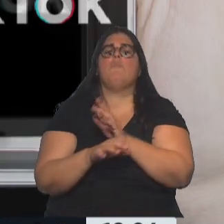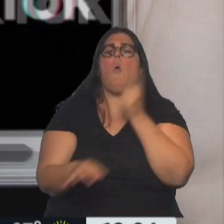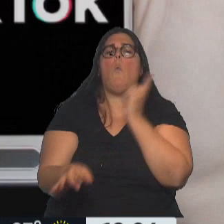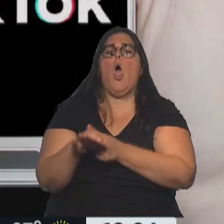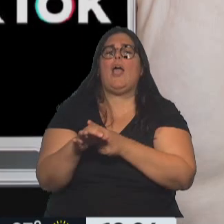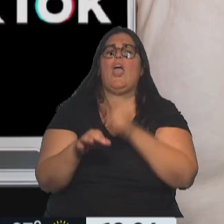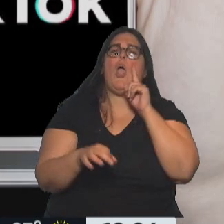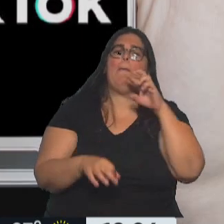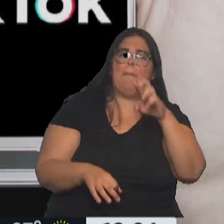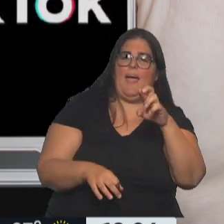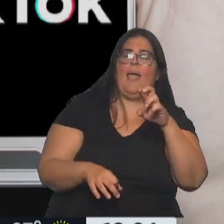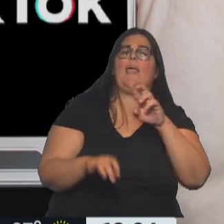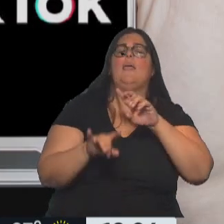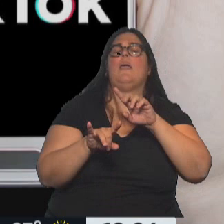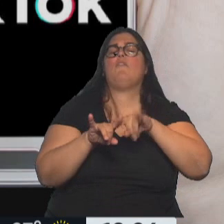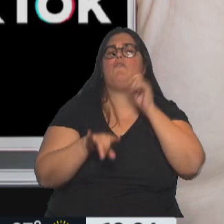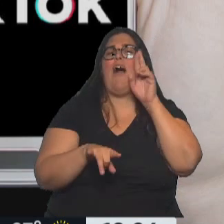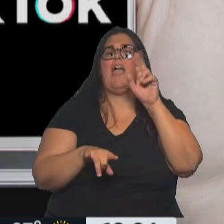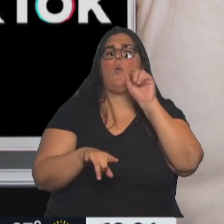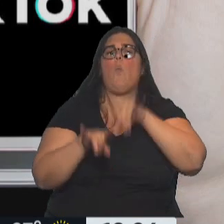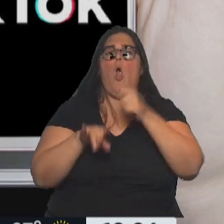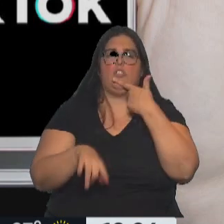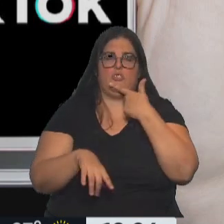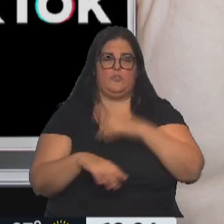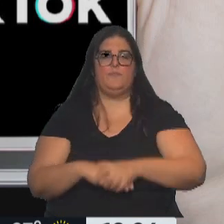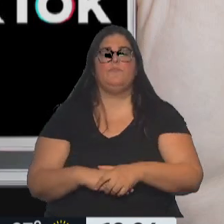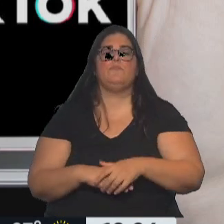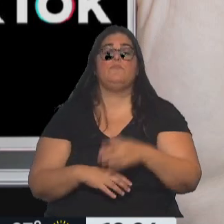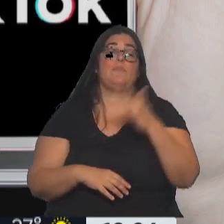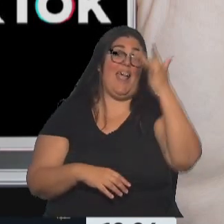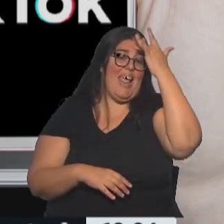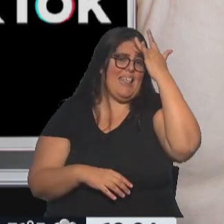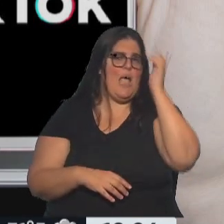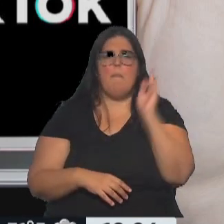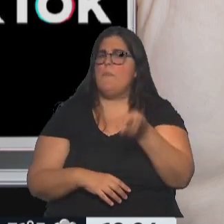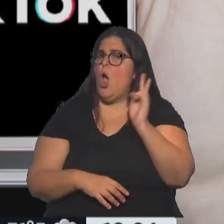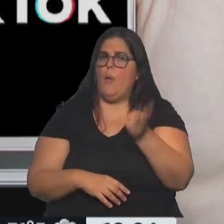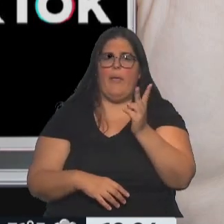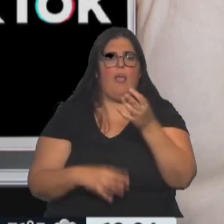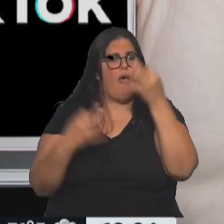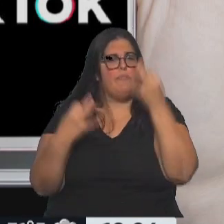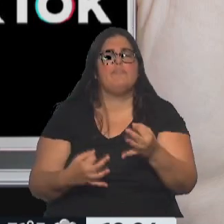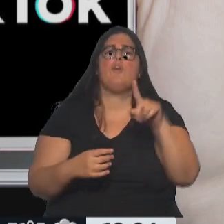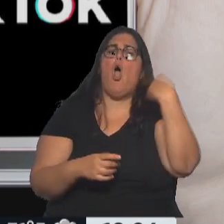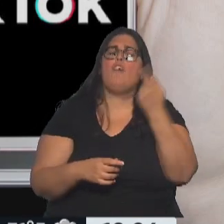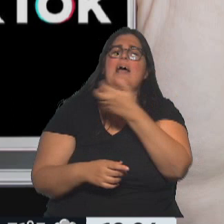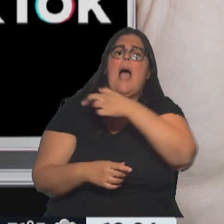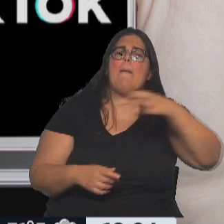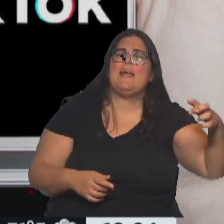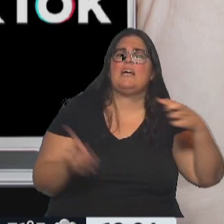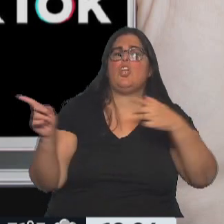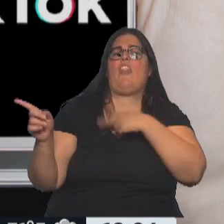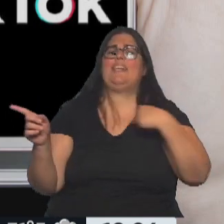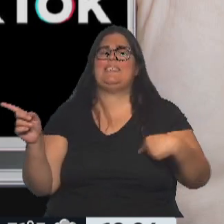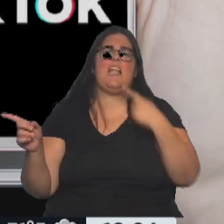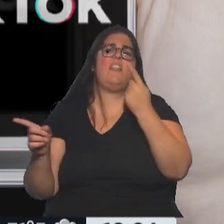IP. En la India prohibió por completo desde 2020 junto con otras aplicaciones de origen chino como perjudicial para